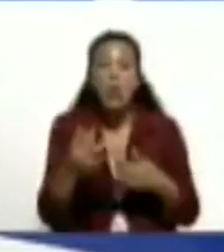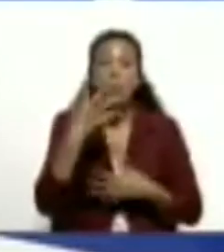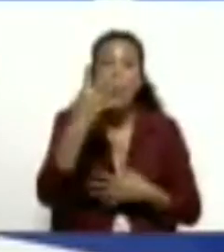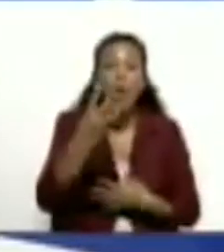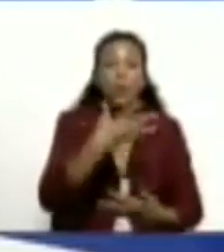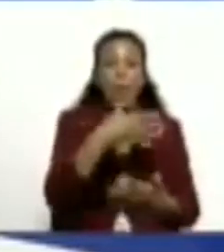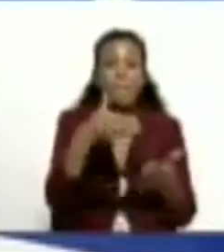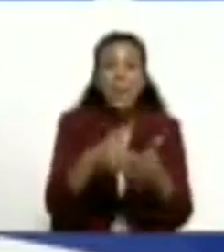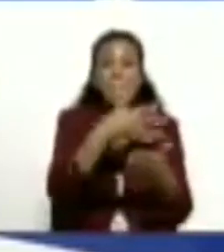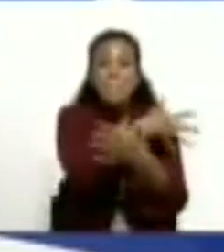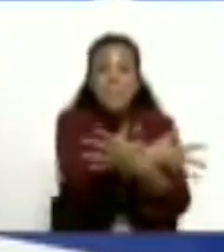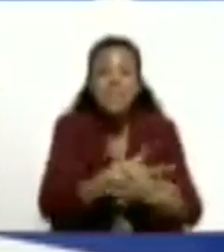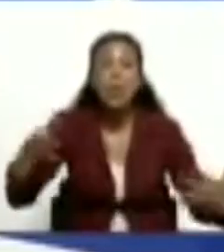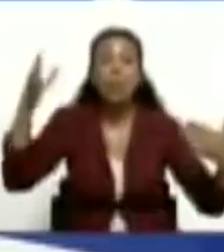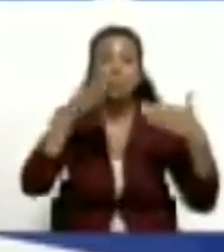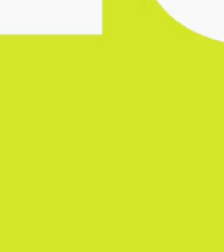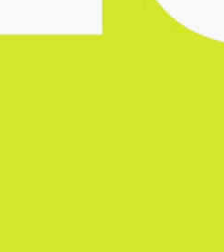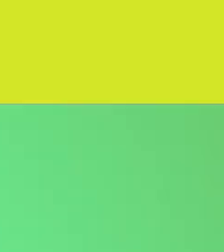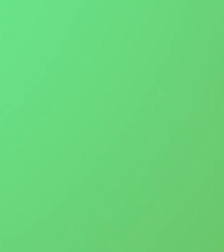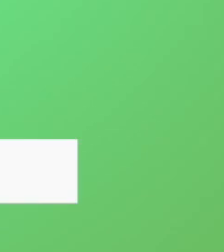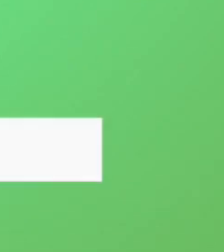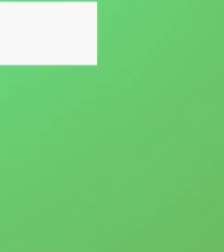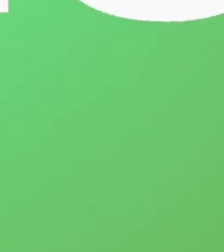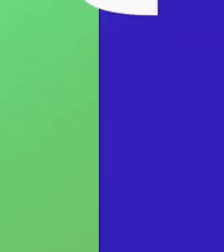mil millones de dólares de utilidad.